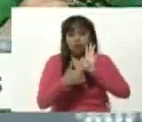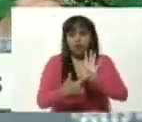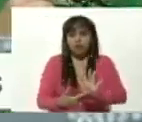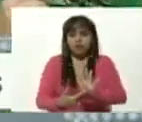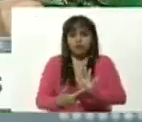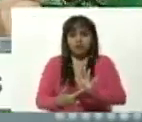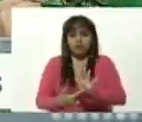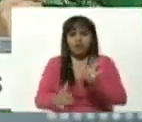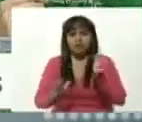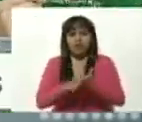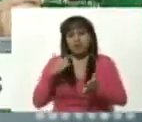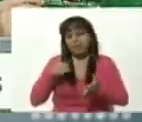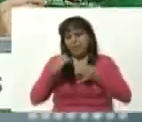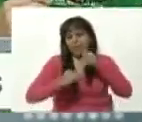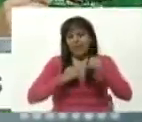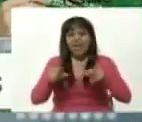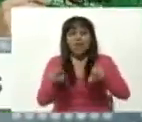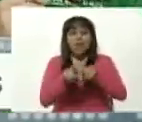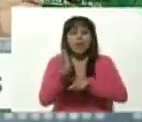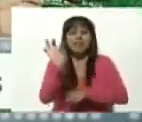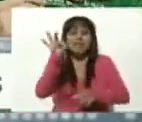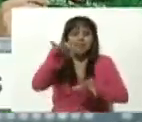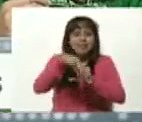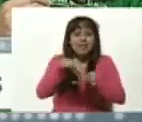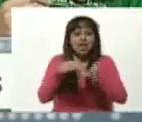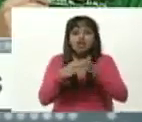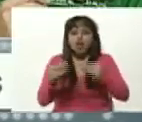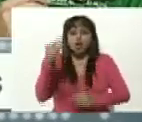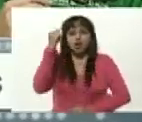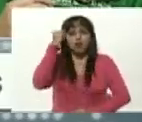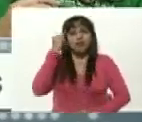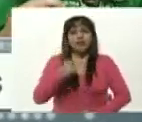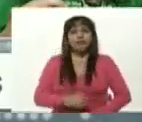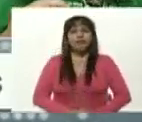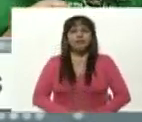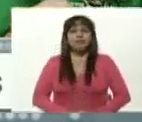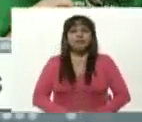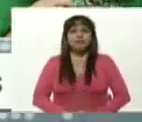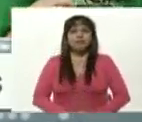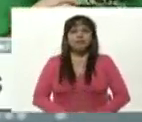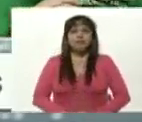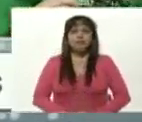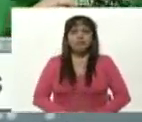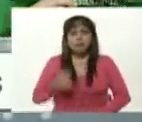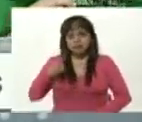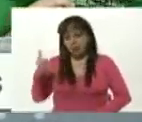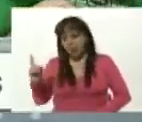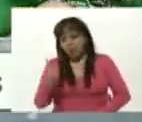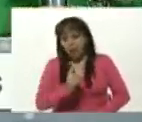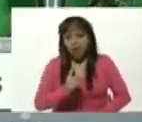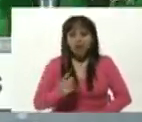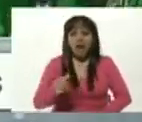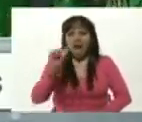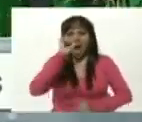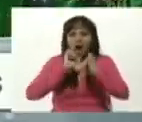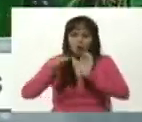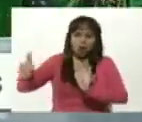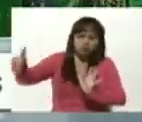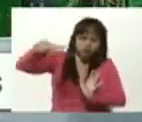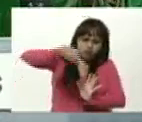digo, de mis bebés. Todos los días yo llego, las riego